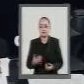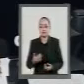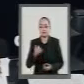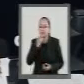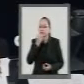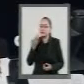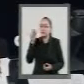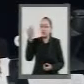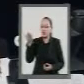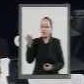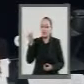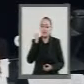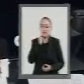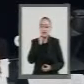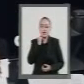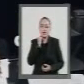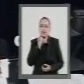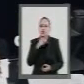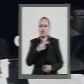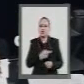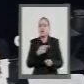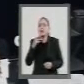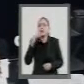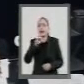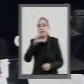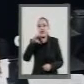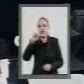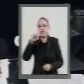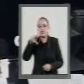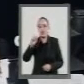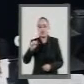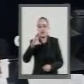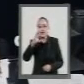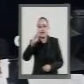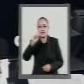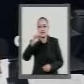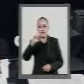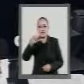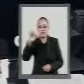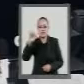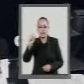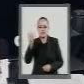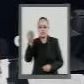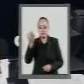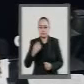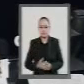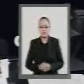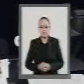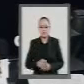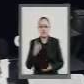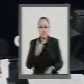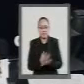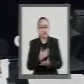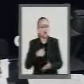Sonido del escaño del senador Jesús Casillas. Sí, gracias, presidente. Nada más para